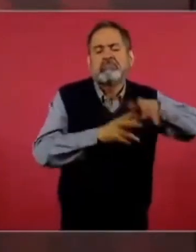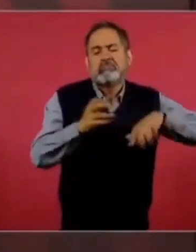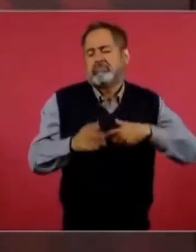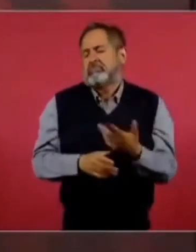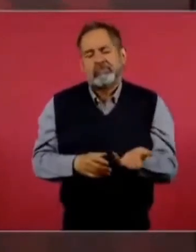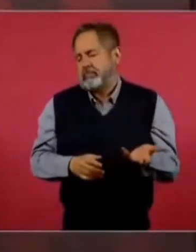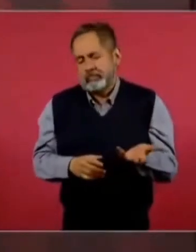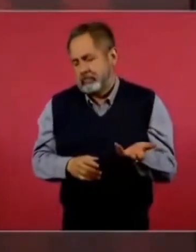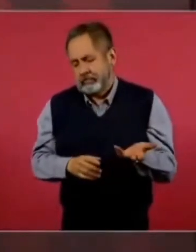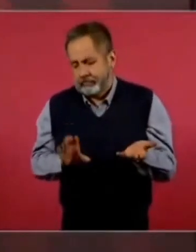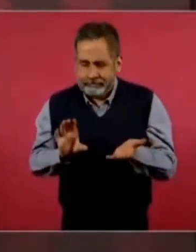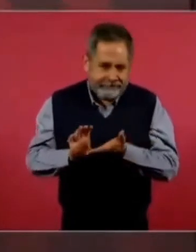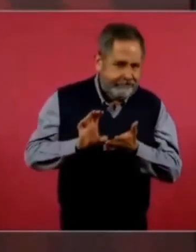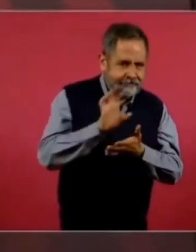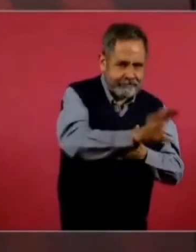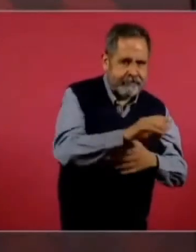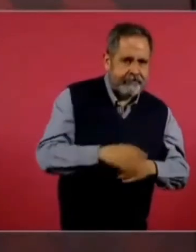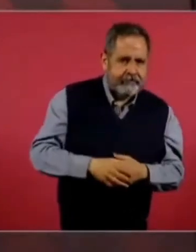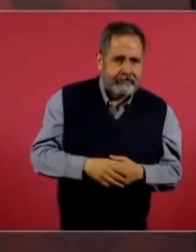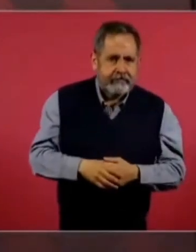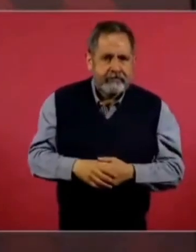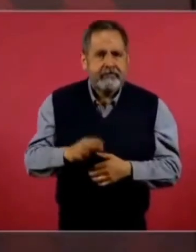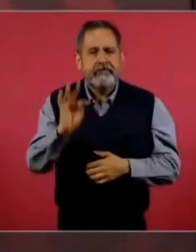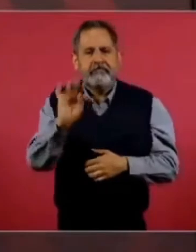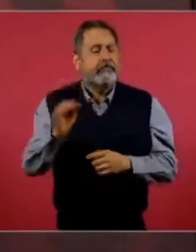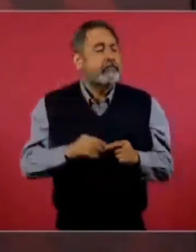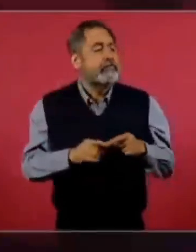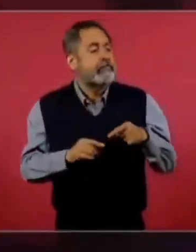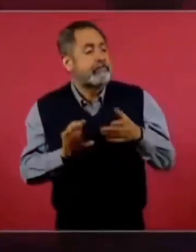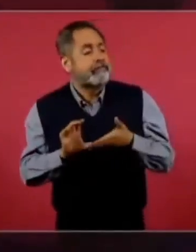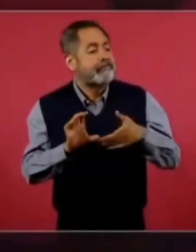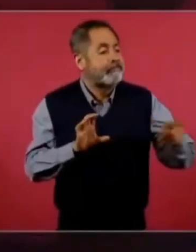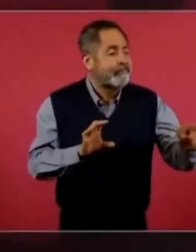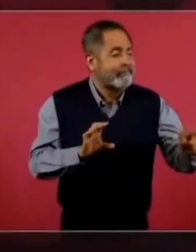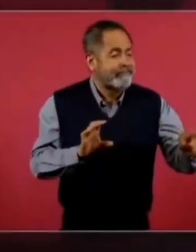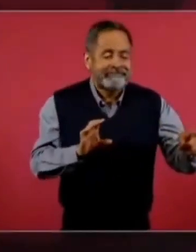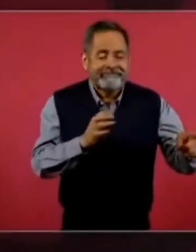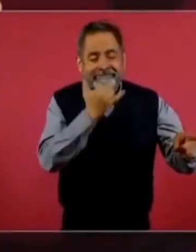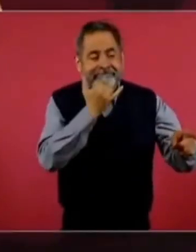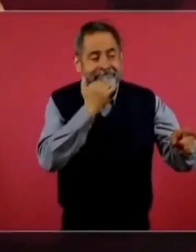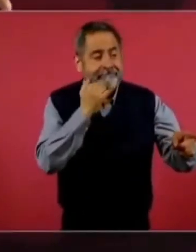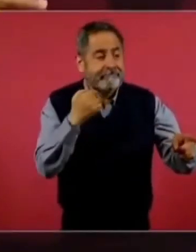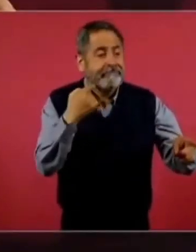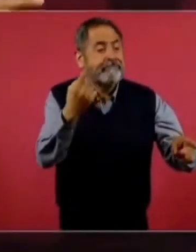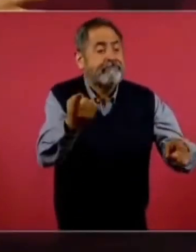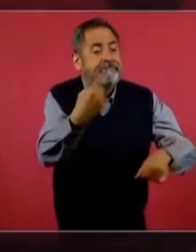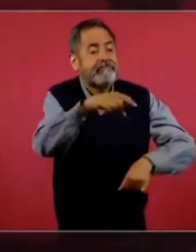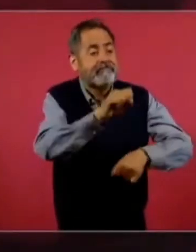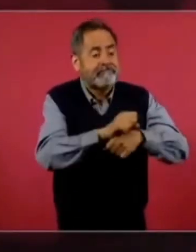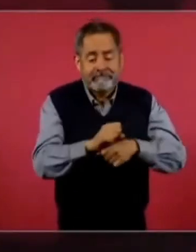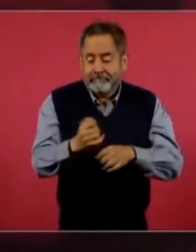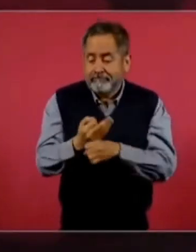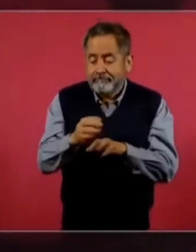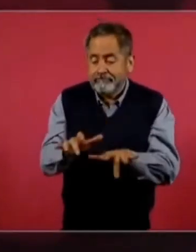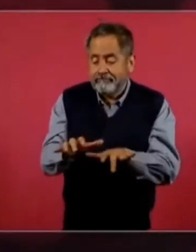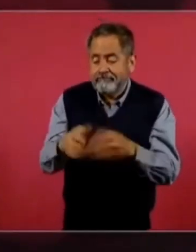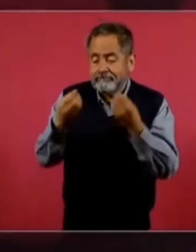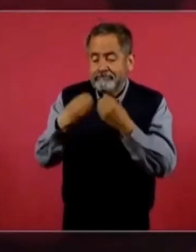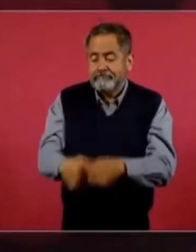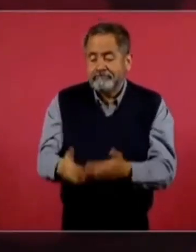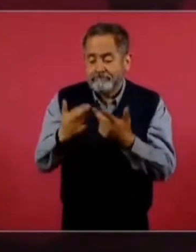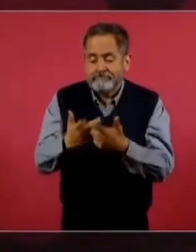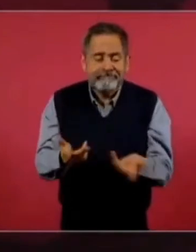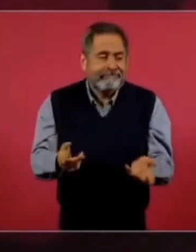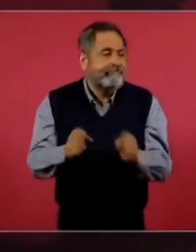vamos a entregarte los fondos en una semana porque se cayó el sistema de cómputo.